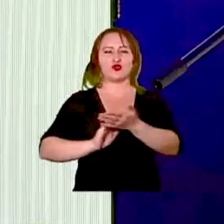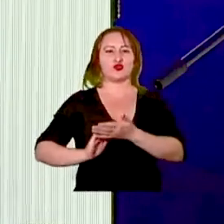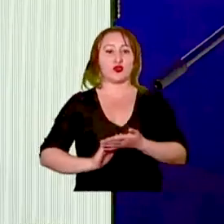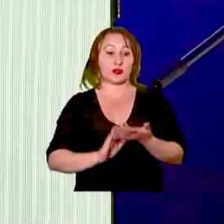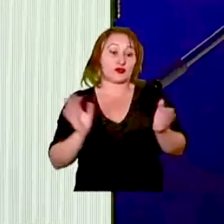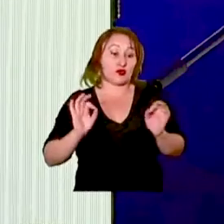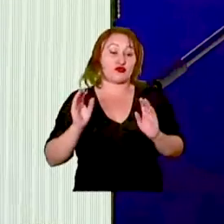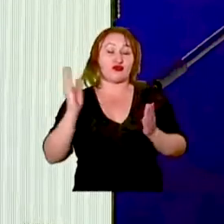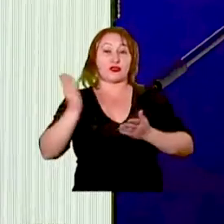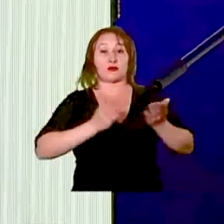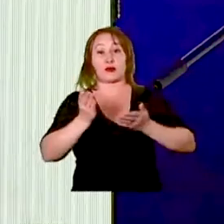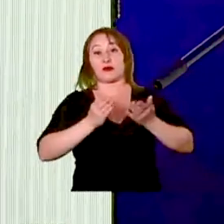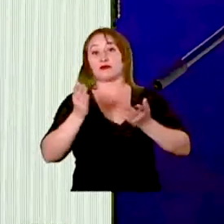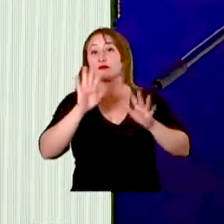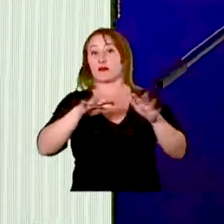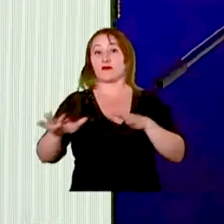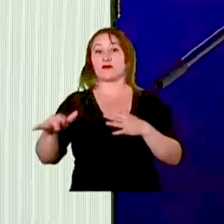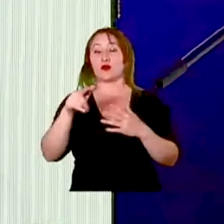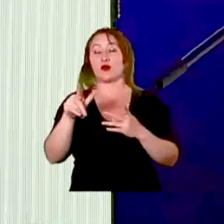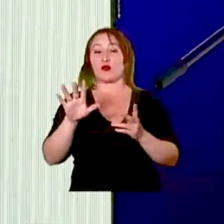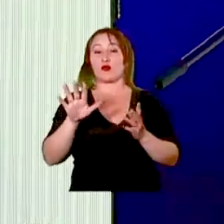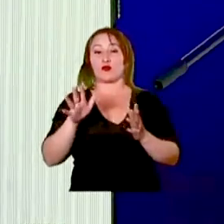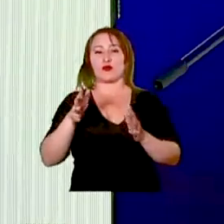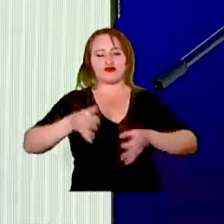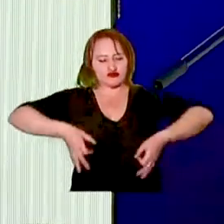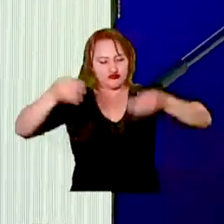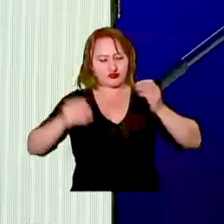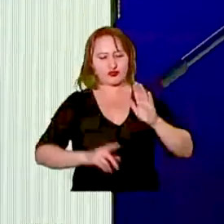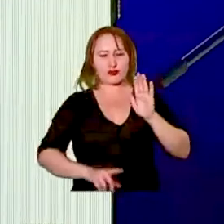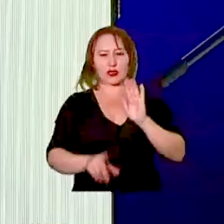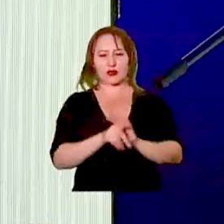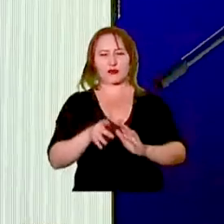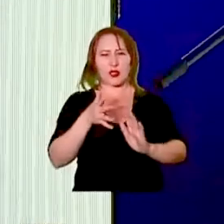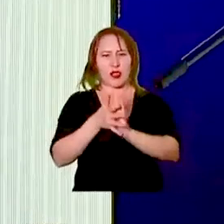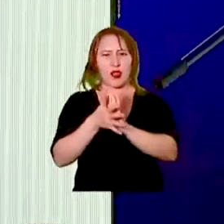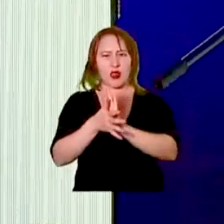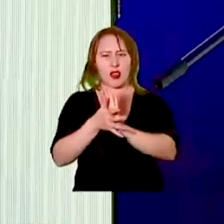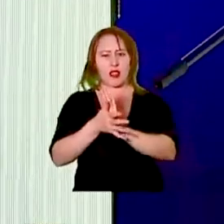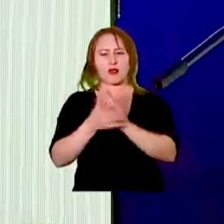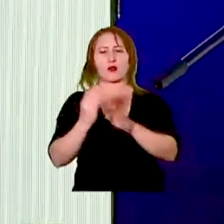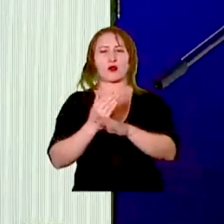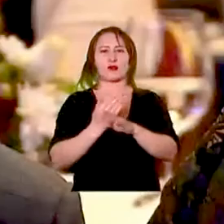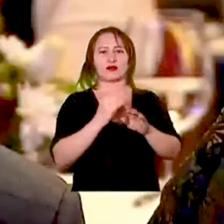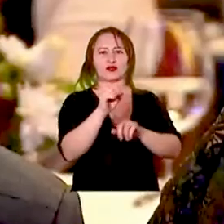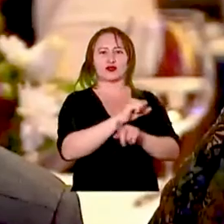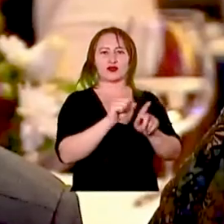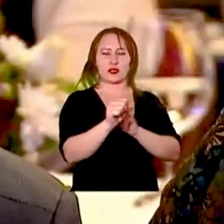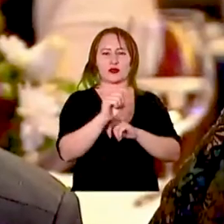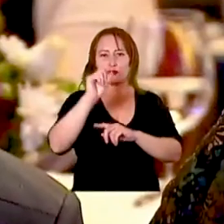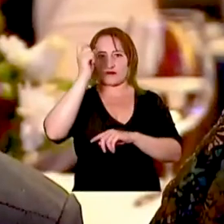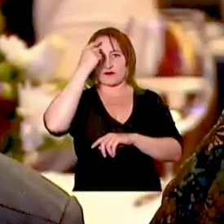o servirles en muchos casos de interlocutores legítimos entre sus problemáticas sociales y el